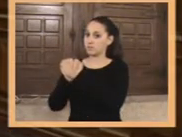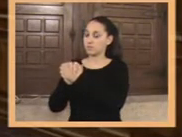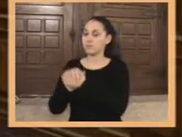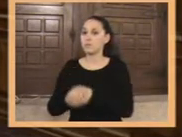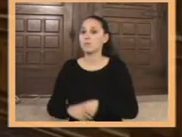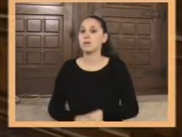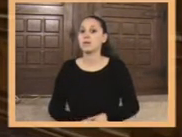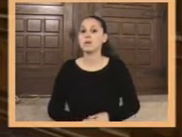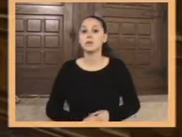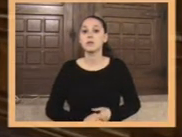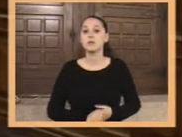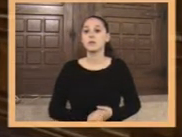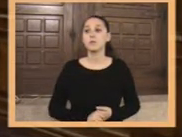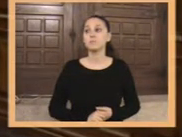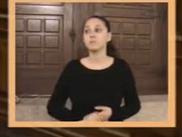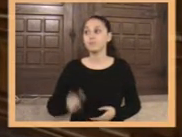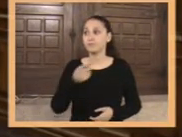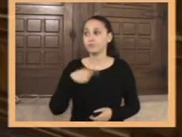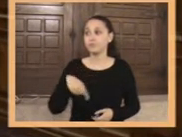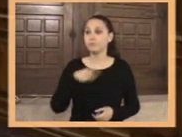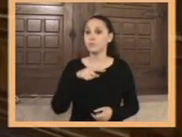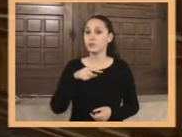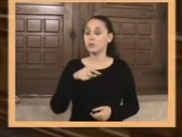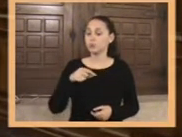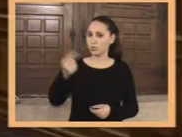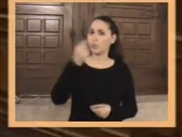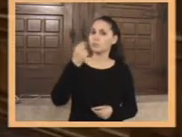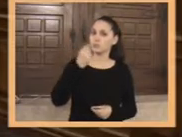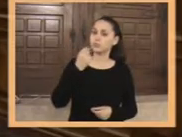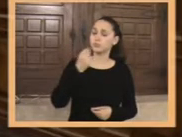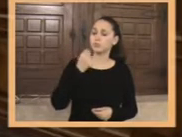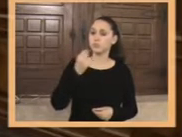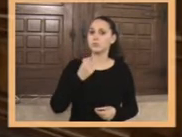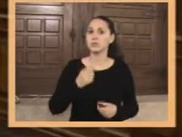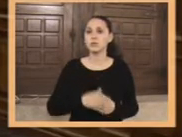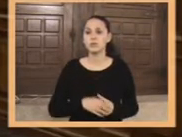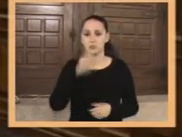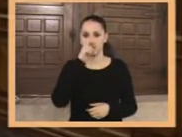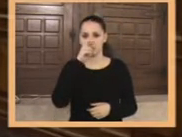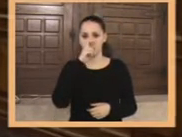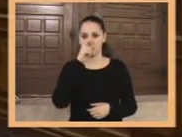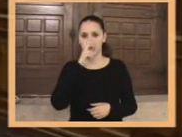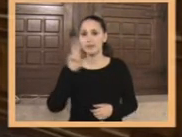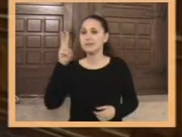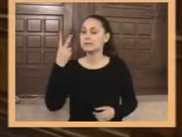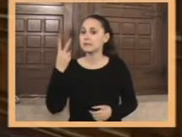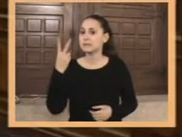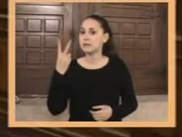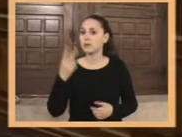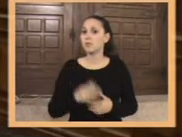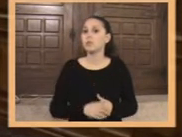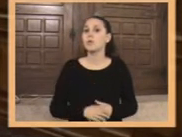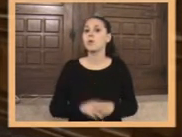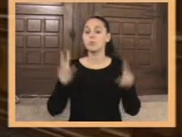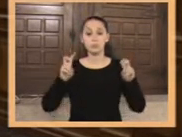inflexión muy importante, porque nosotros lo que obtuvimos fueron las críticas o el silencio de la oposición en aquel momento. Y en segundo lugar, y una cuestión que antes